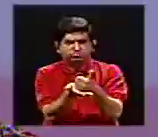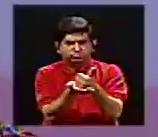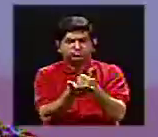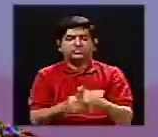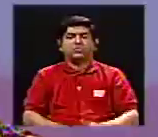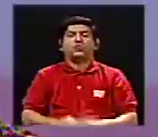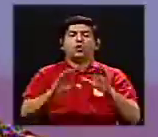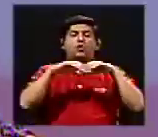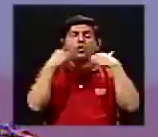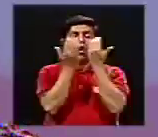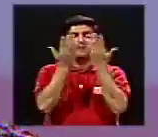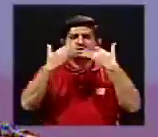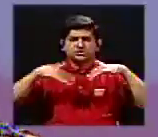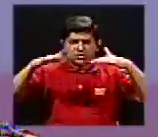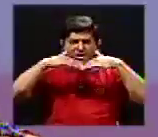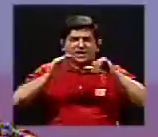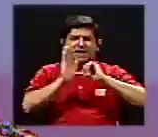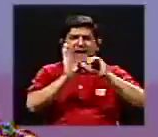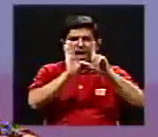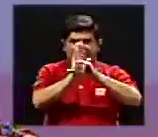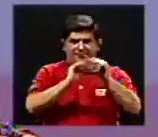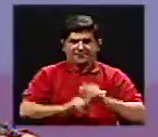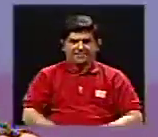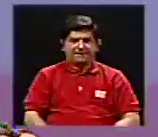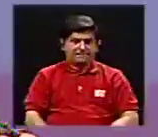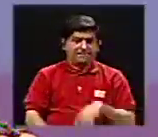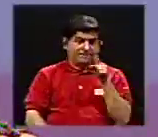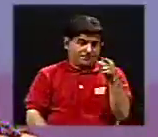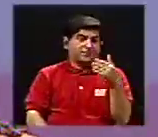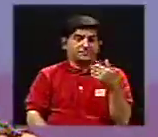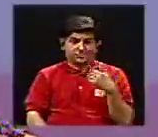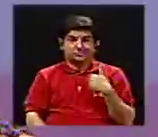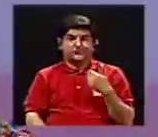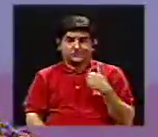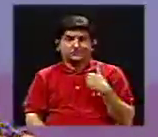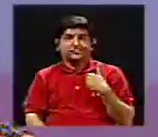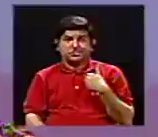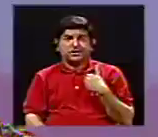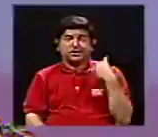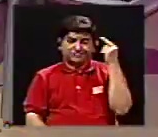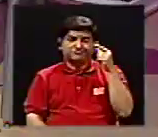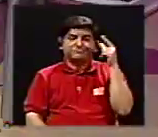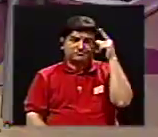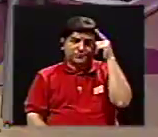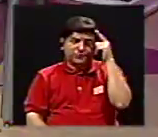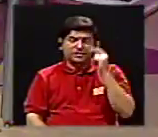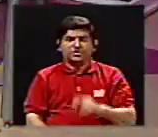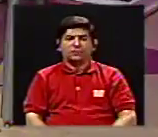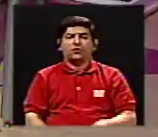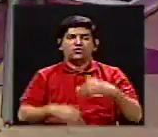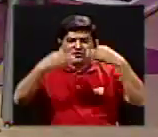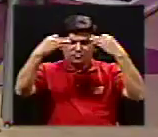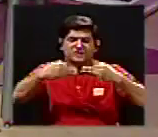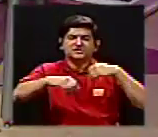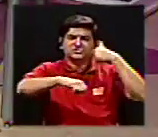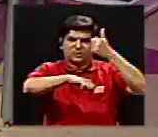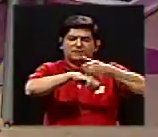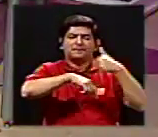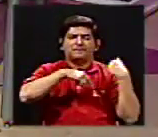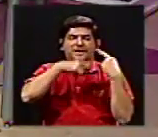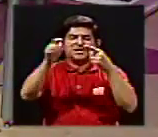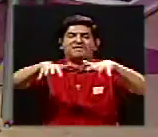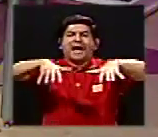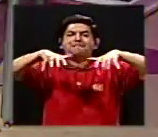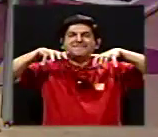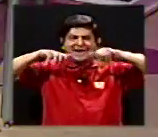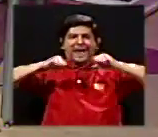con la Comisión de Ambiente de la Asamblea Legislativa, quien es la que tiene, lógicamente, que sacar un dictamen para llevar al